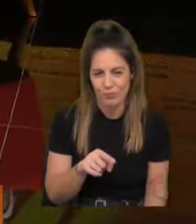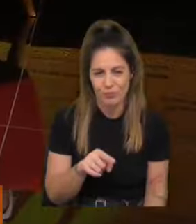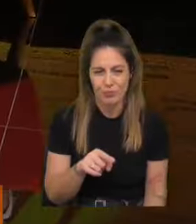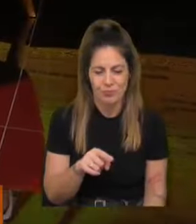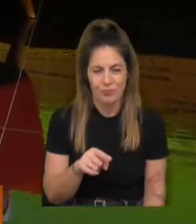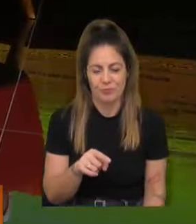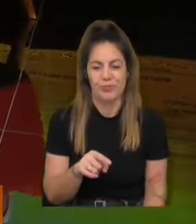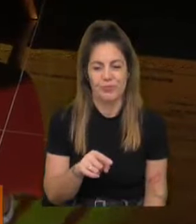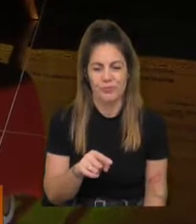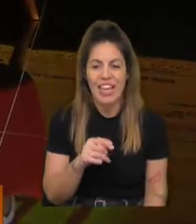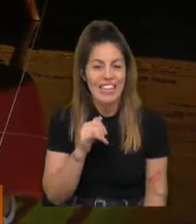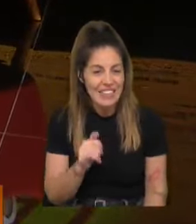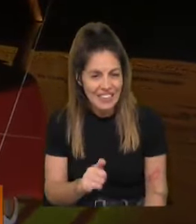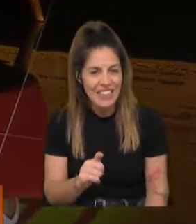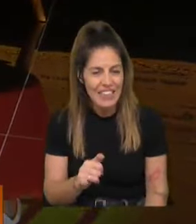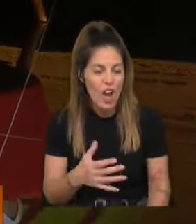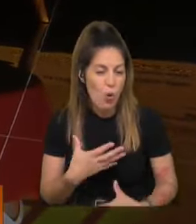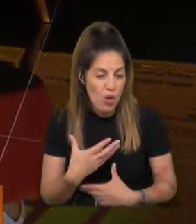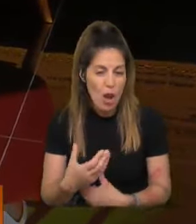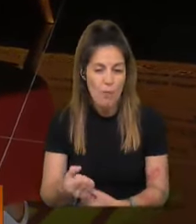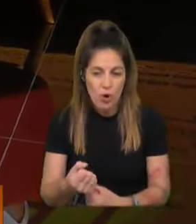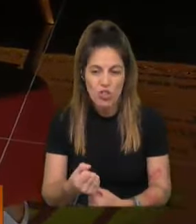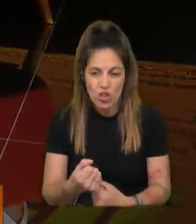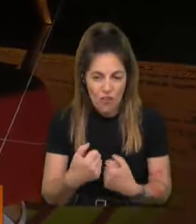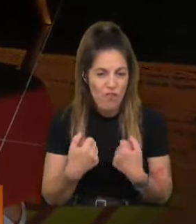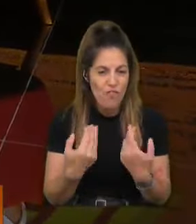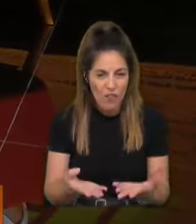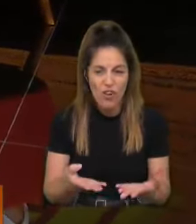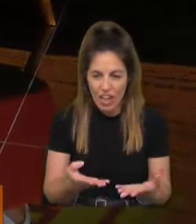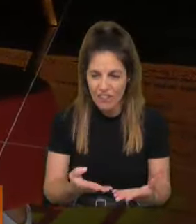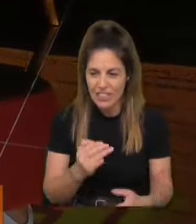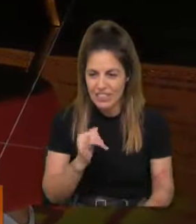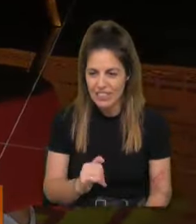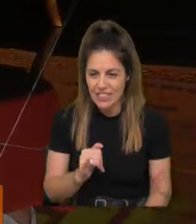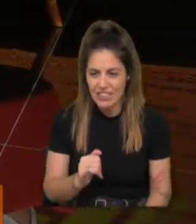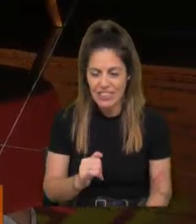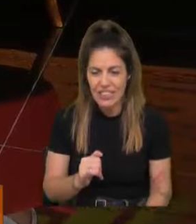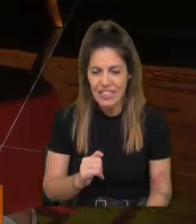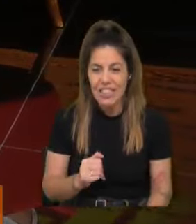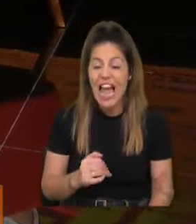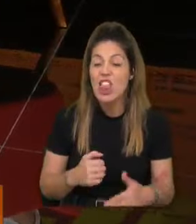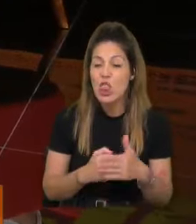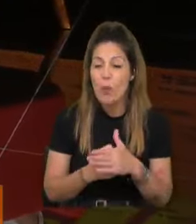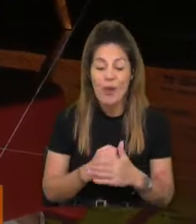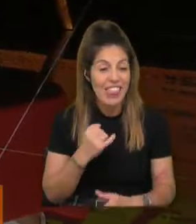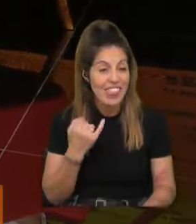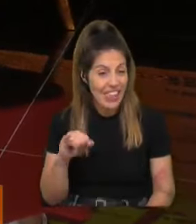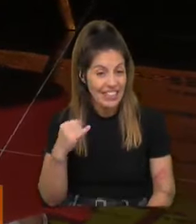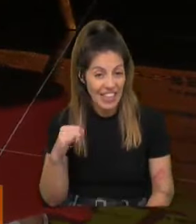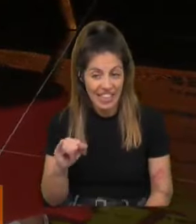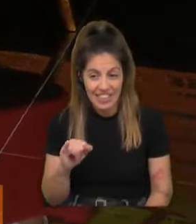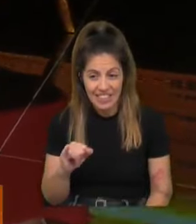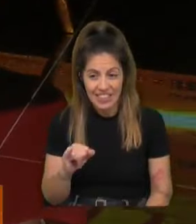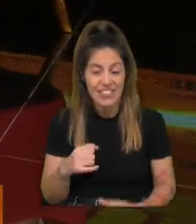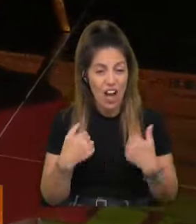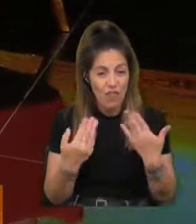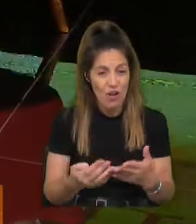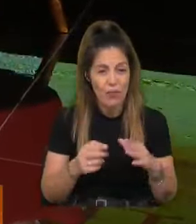este tiene un apoyo favorable sobre todo el tope intereses tiene a favor un